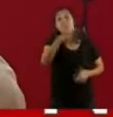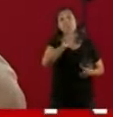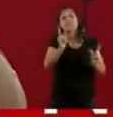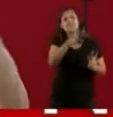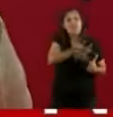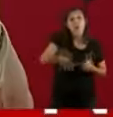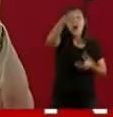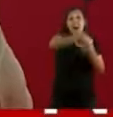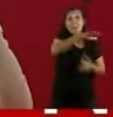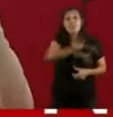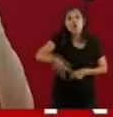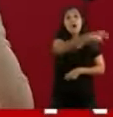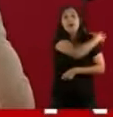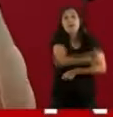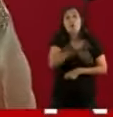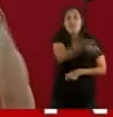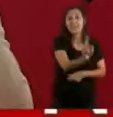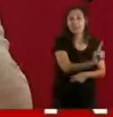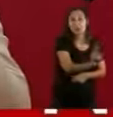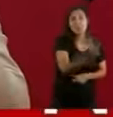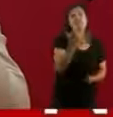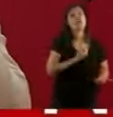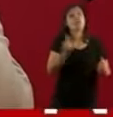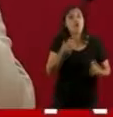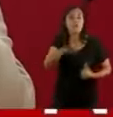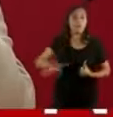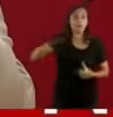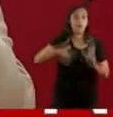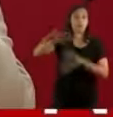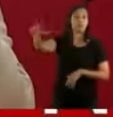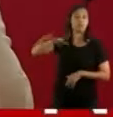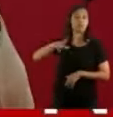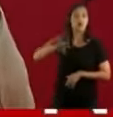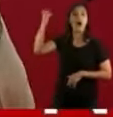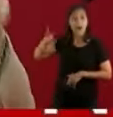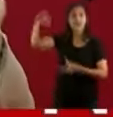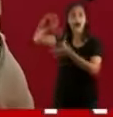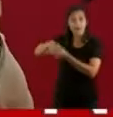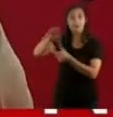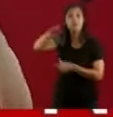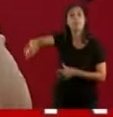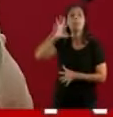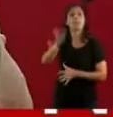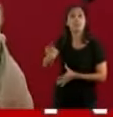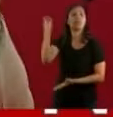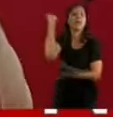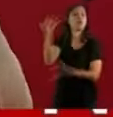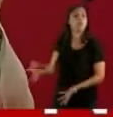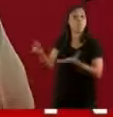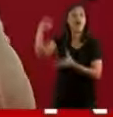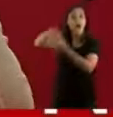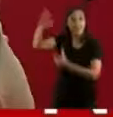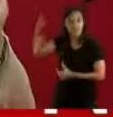barrios humildes, sino que está en los barrios de alta capacidad económica de la